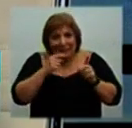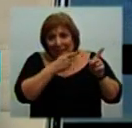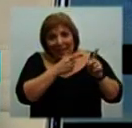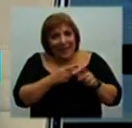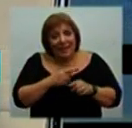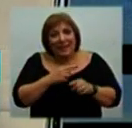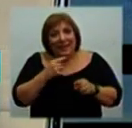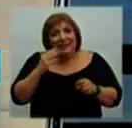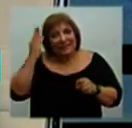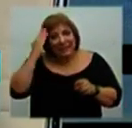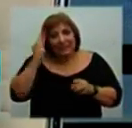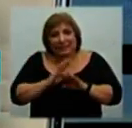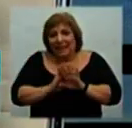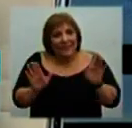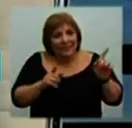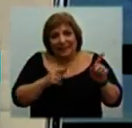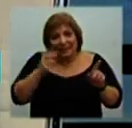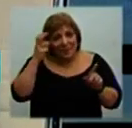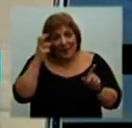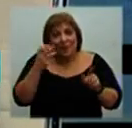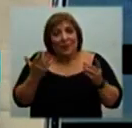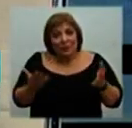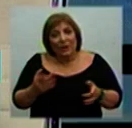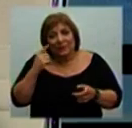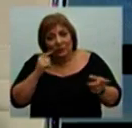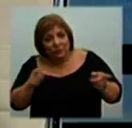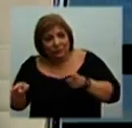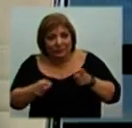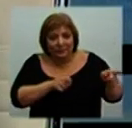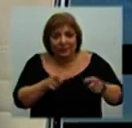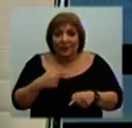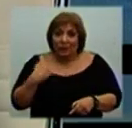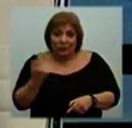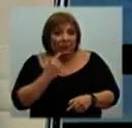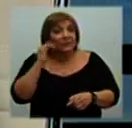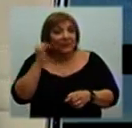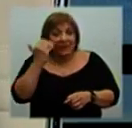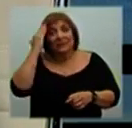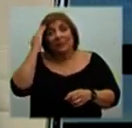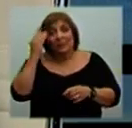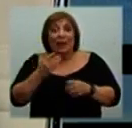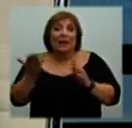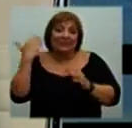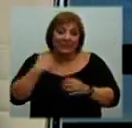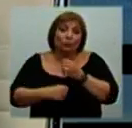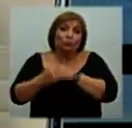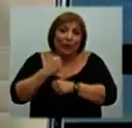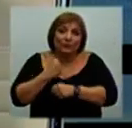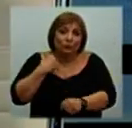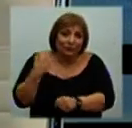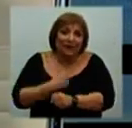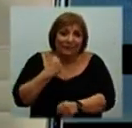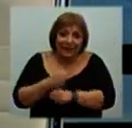ajena al presidente y obviamente a Nosotros tampoco porque estamos en este tema de hace muchísimos años y